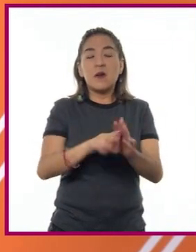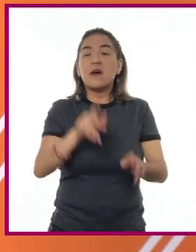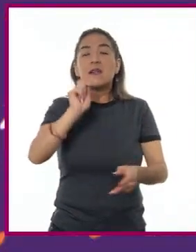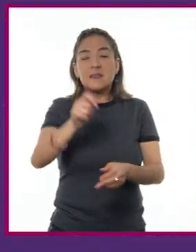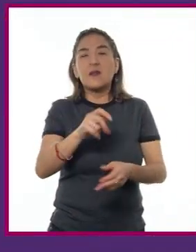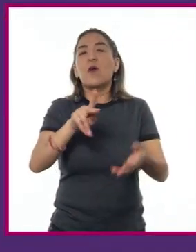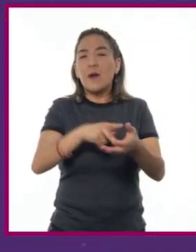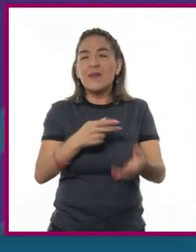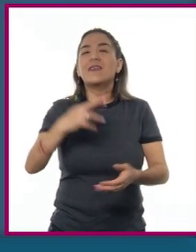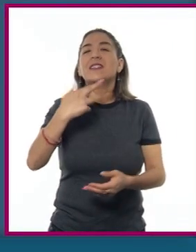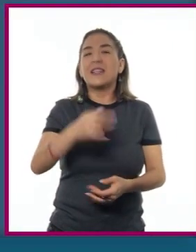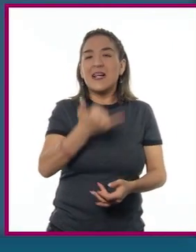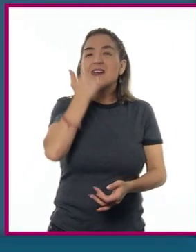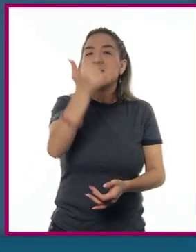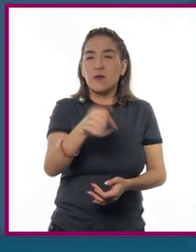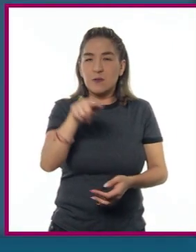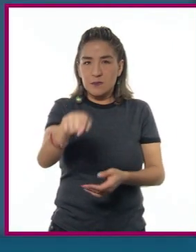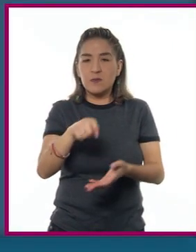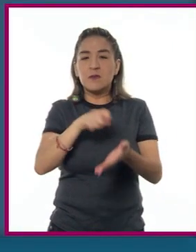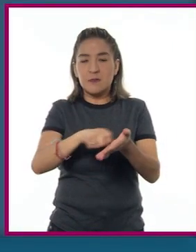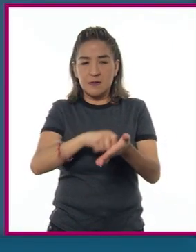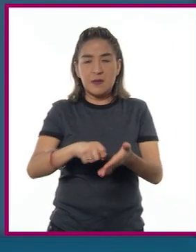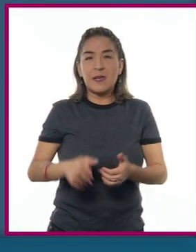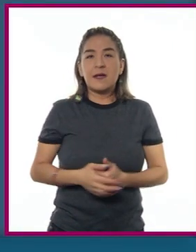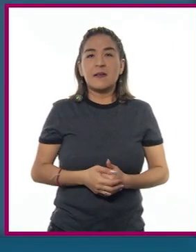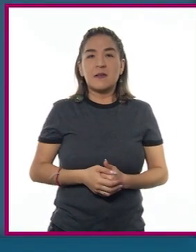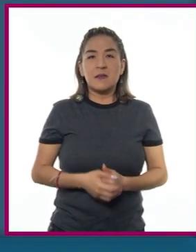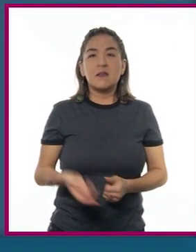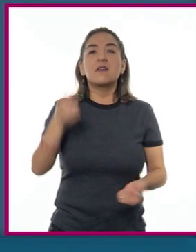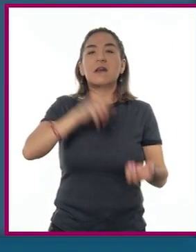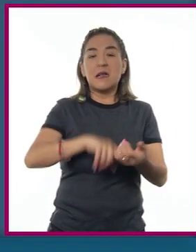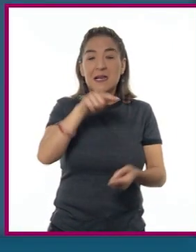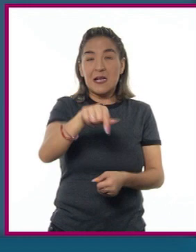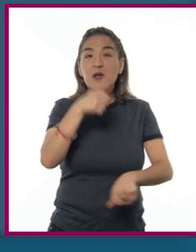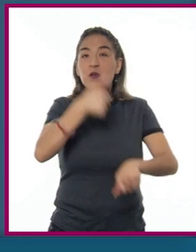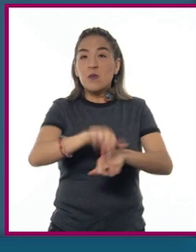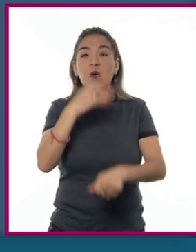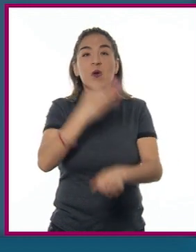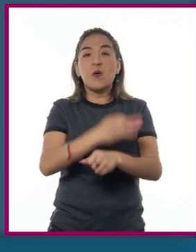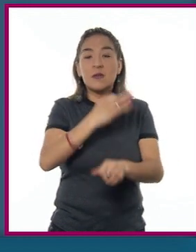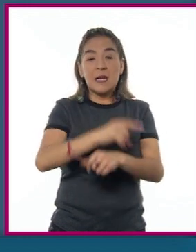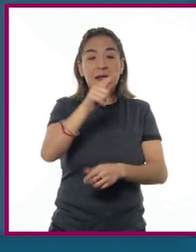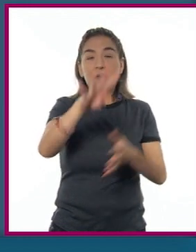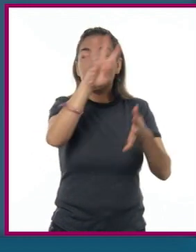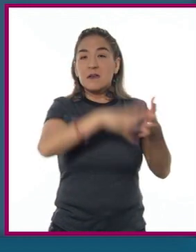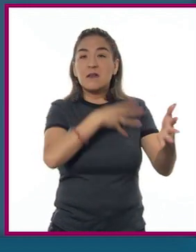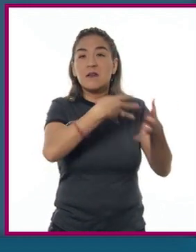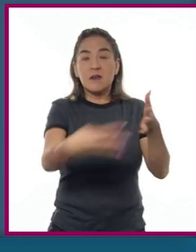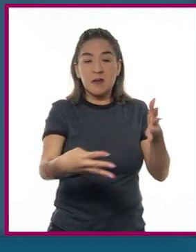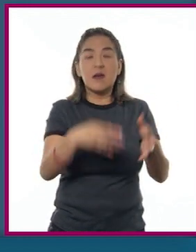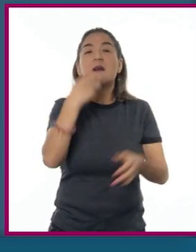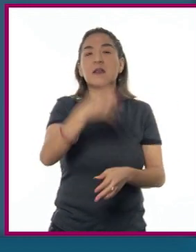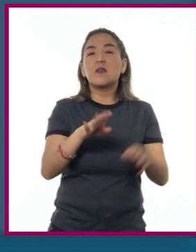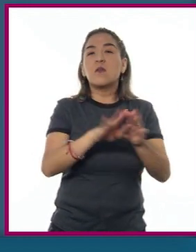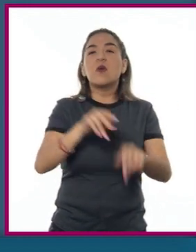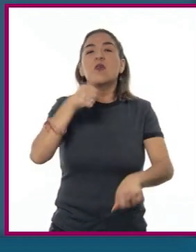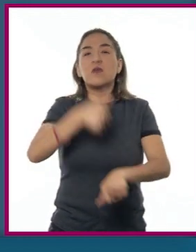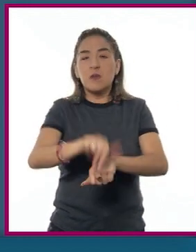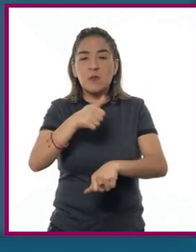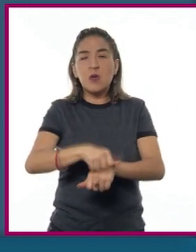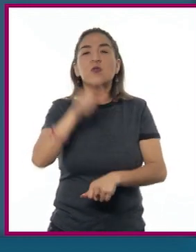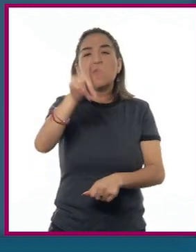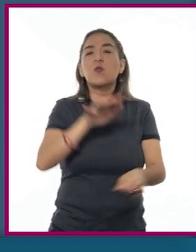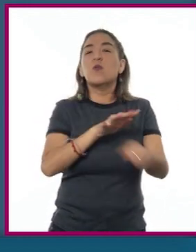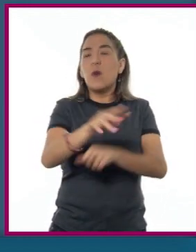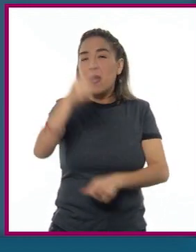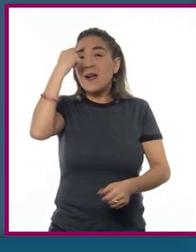durante la sesión. ¿Sabían que uno de los elementos que aparece en la tabla periódica fue descubierto en el espacio? ¿Adivinan cuál